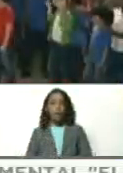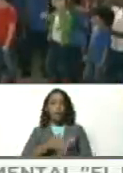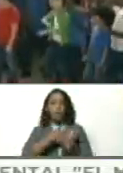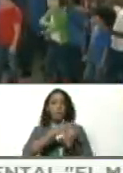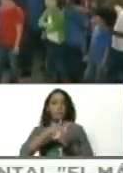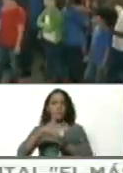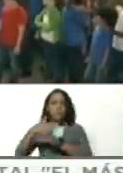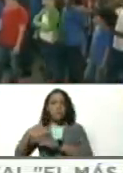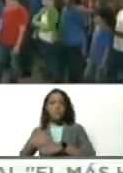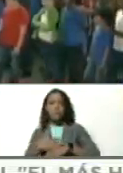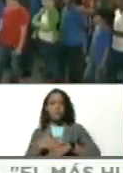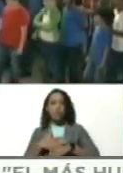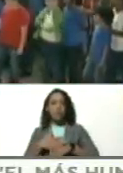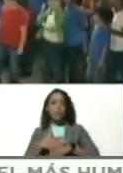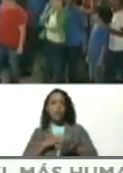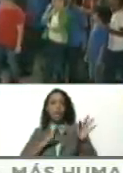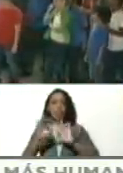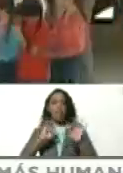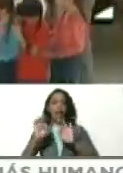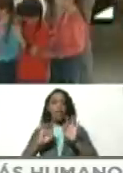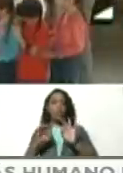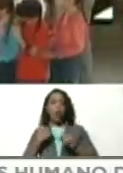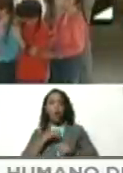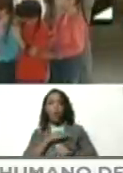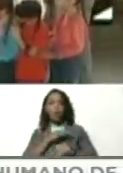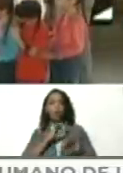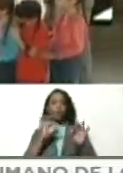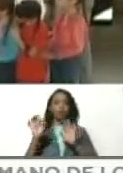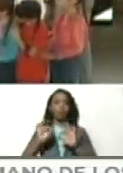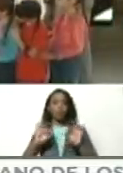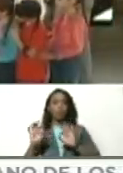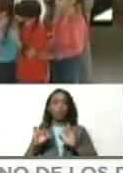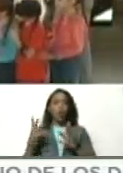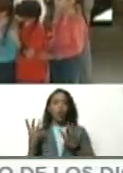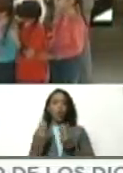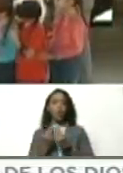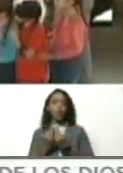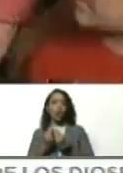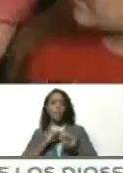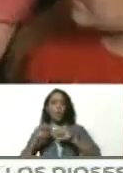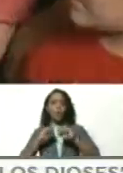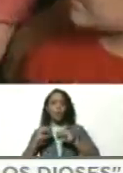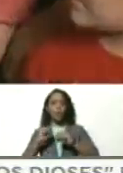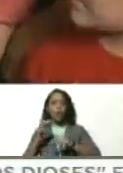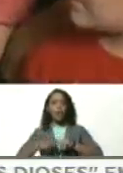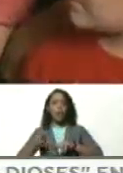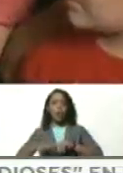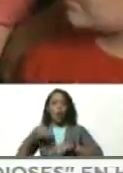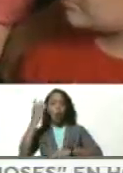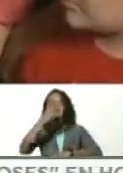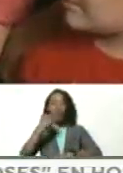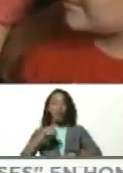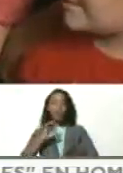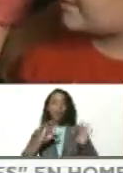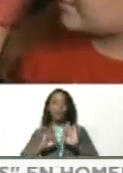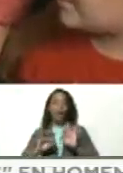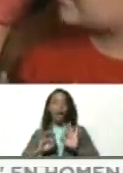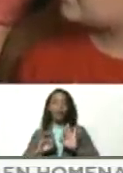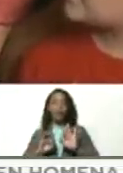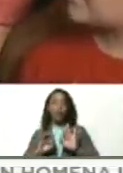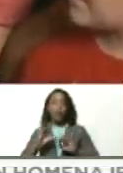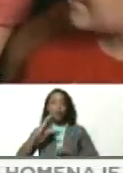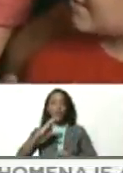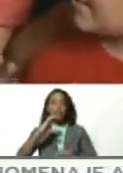compartir las tablas de nuestros teatros con el Movimiento Infantil y Juvenil de Teatro